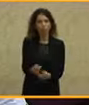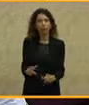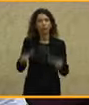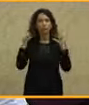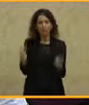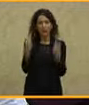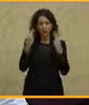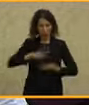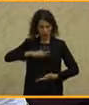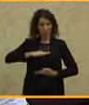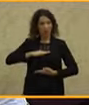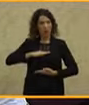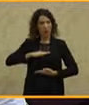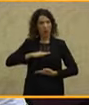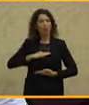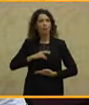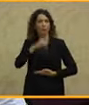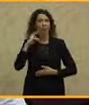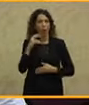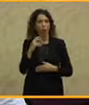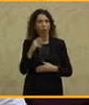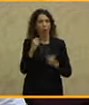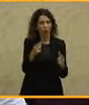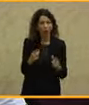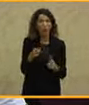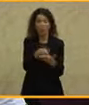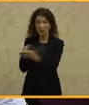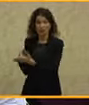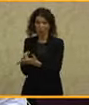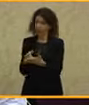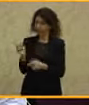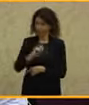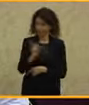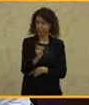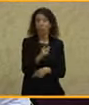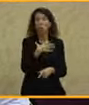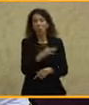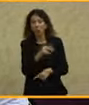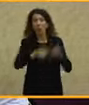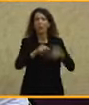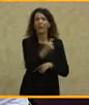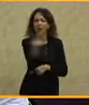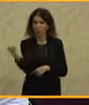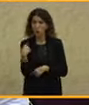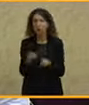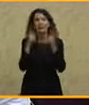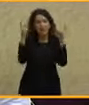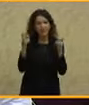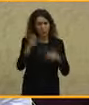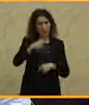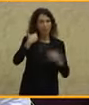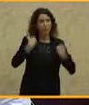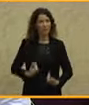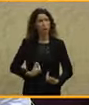nuestras capacidades, no por nuestras limitaciones. Podemos gustarte en mayor o menor medida, pero al menos tratamos de ser